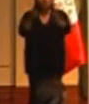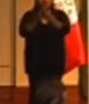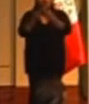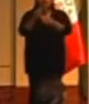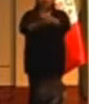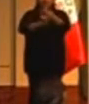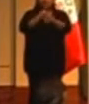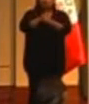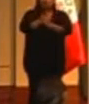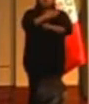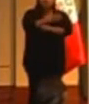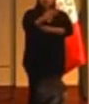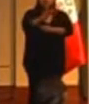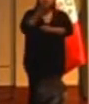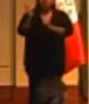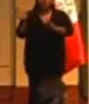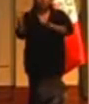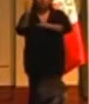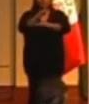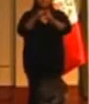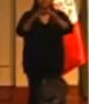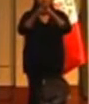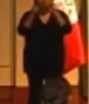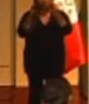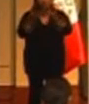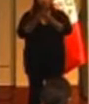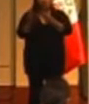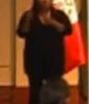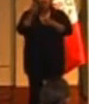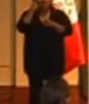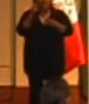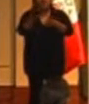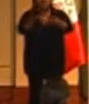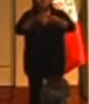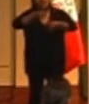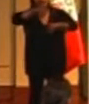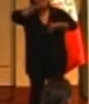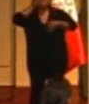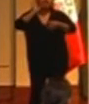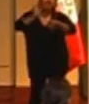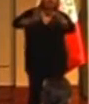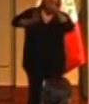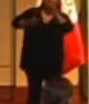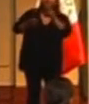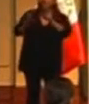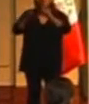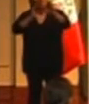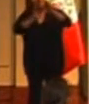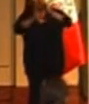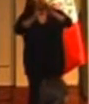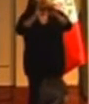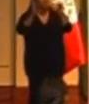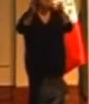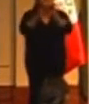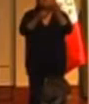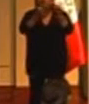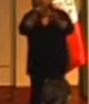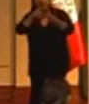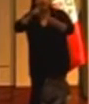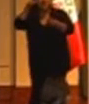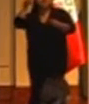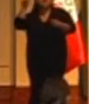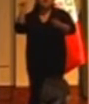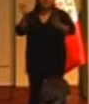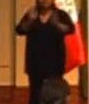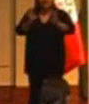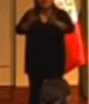continuo. Pero nos hemos reunido no para tomar un café, no para conversar de qué pasó el día anterior, que a